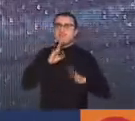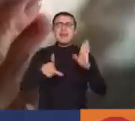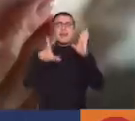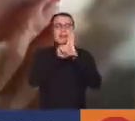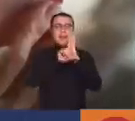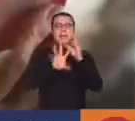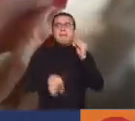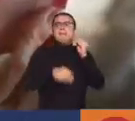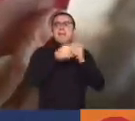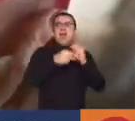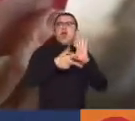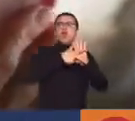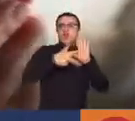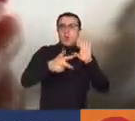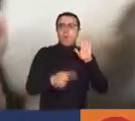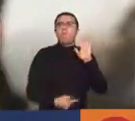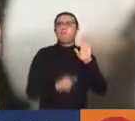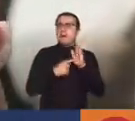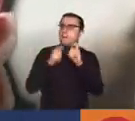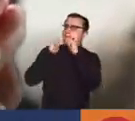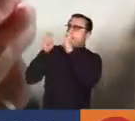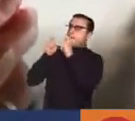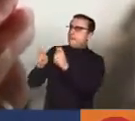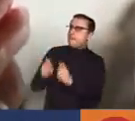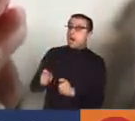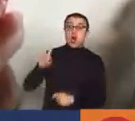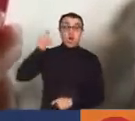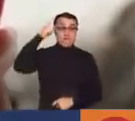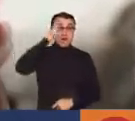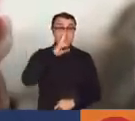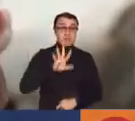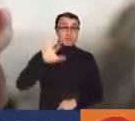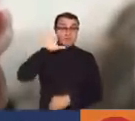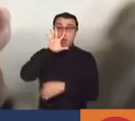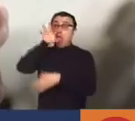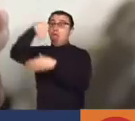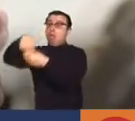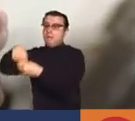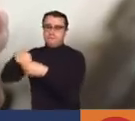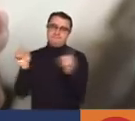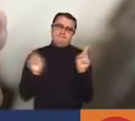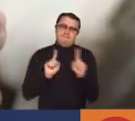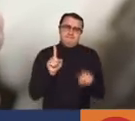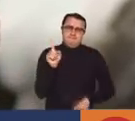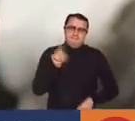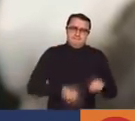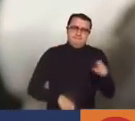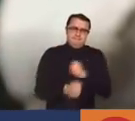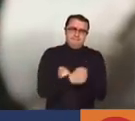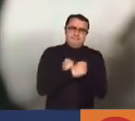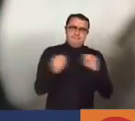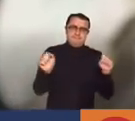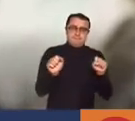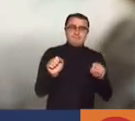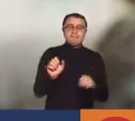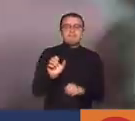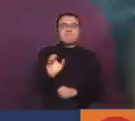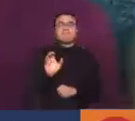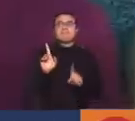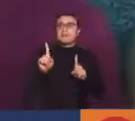Constitución, en donde el gobierno nacional no interviene. Solo hay